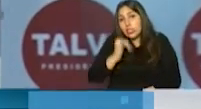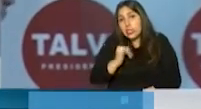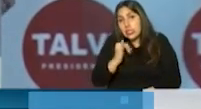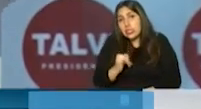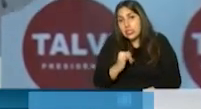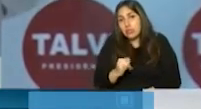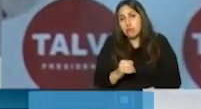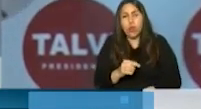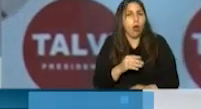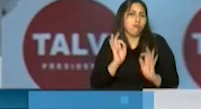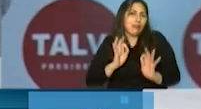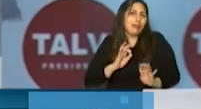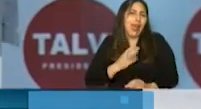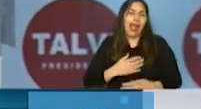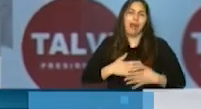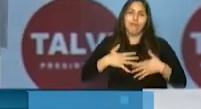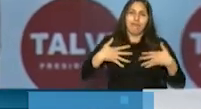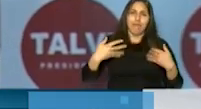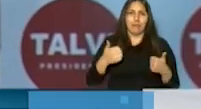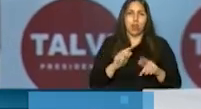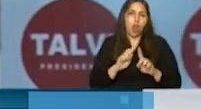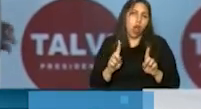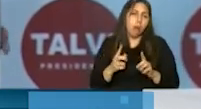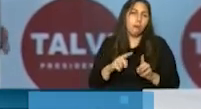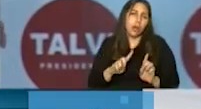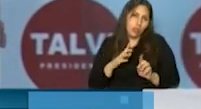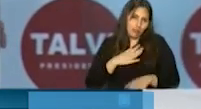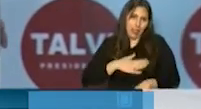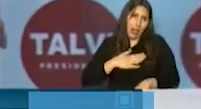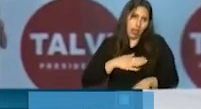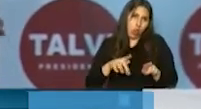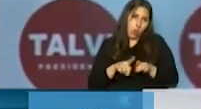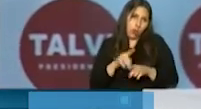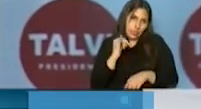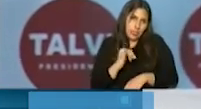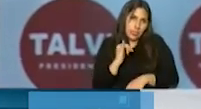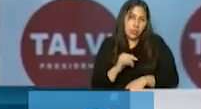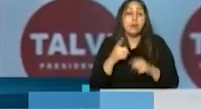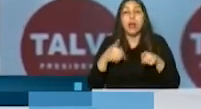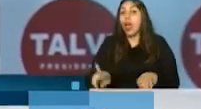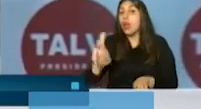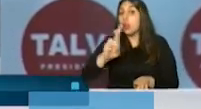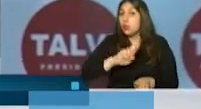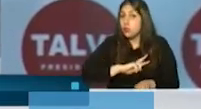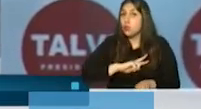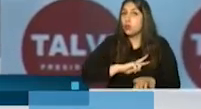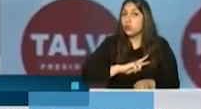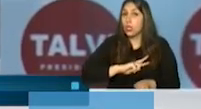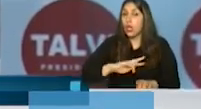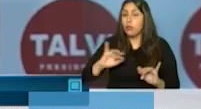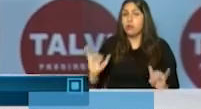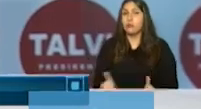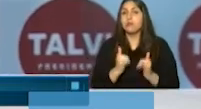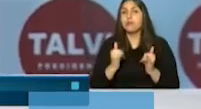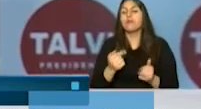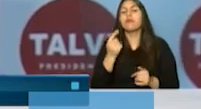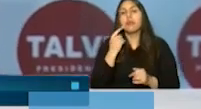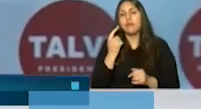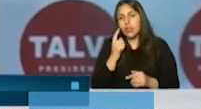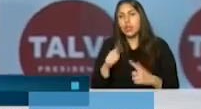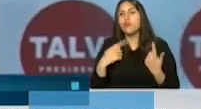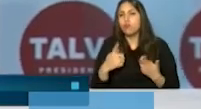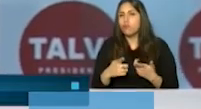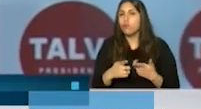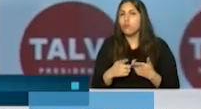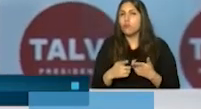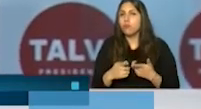cosa. Y él va a ofrecer la definición más, digamos así, lógica, racional, de la tarea que viene por delante. Sin